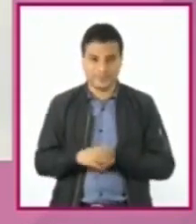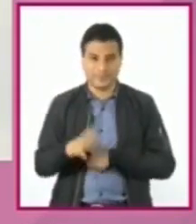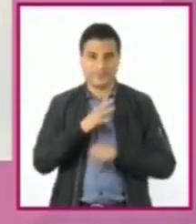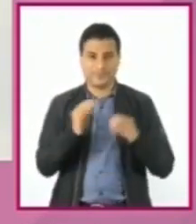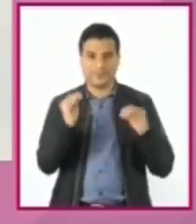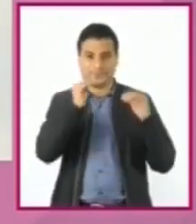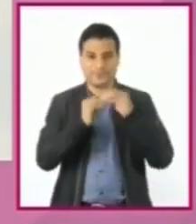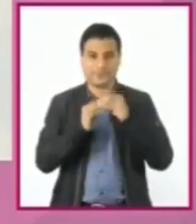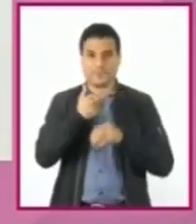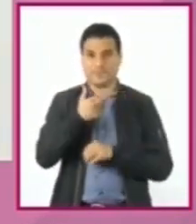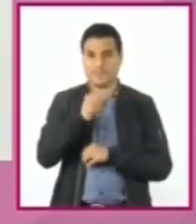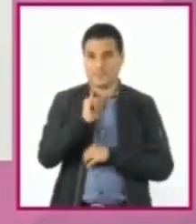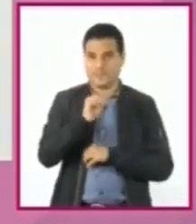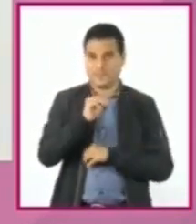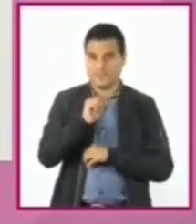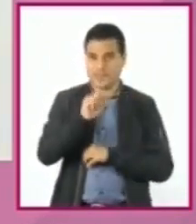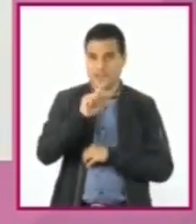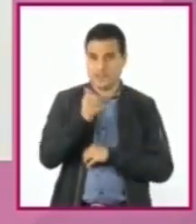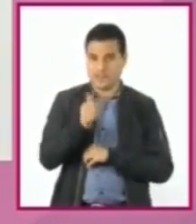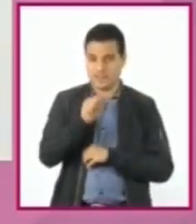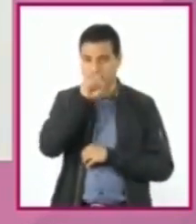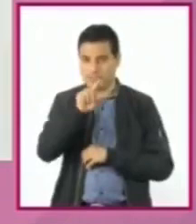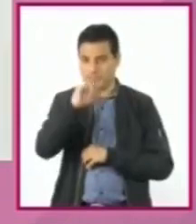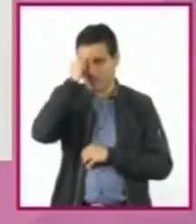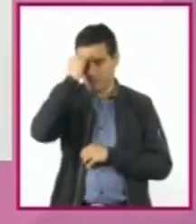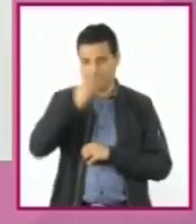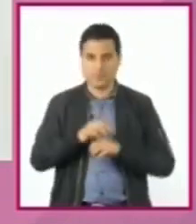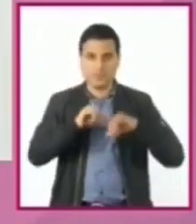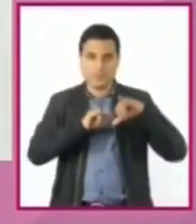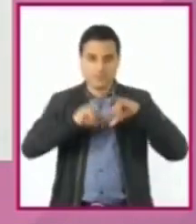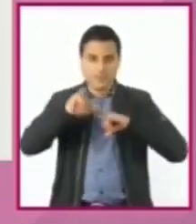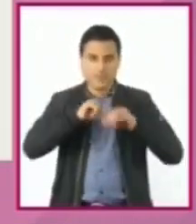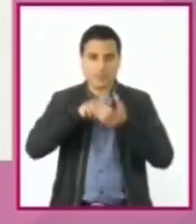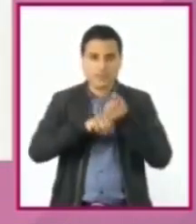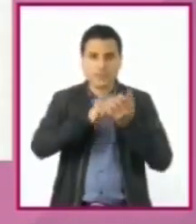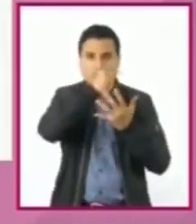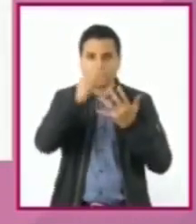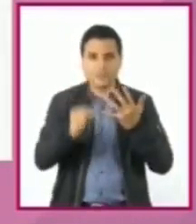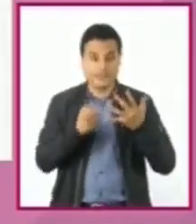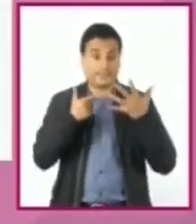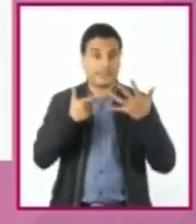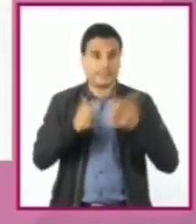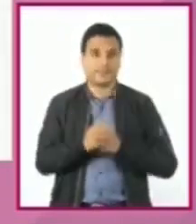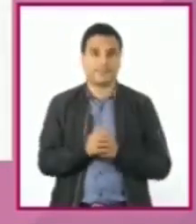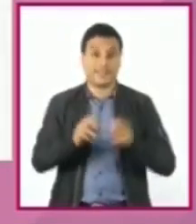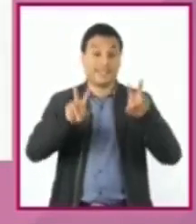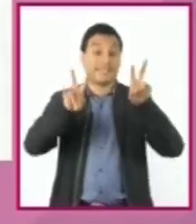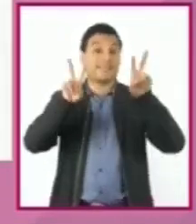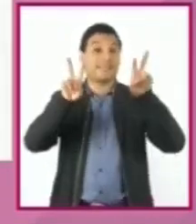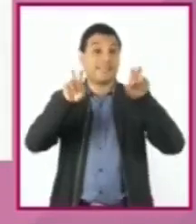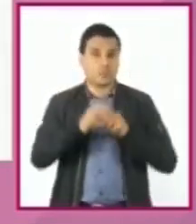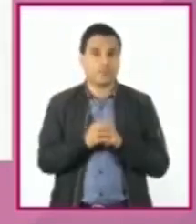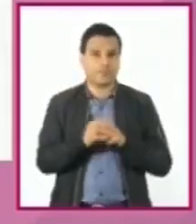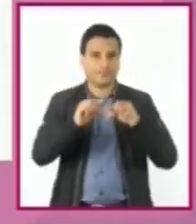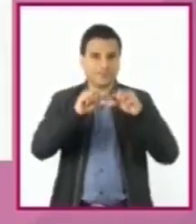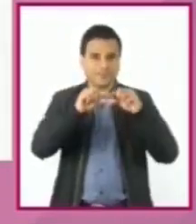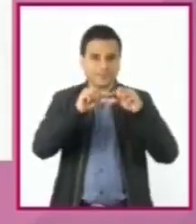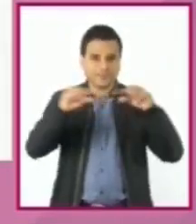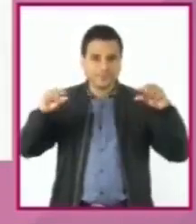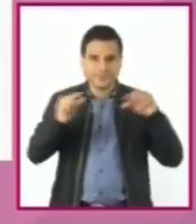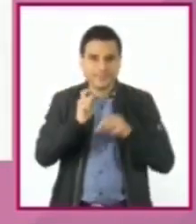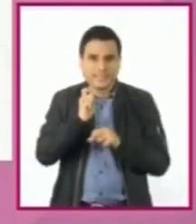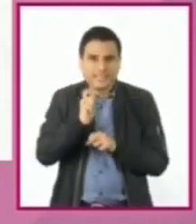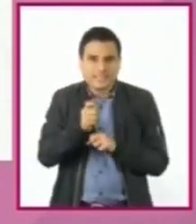o la misma India. ¿Cuáles son los elementos de un mapa? Son 7. Título: hace referencia al